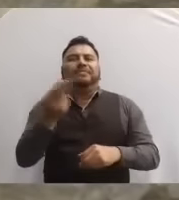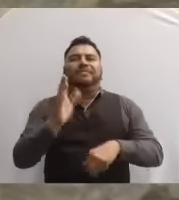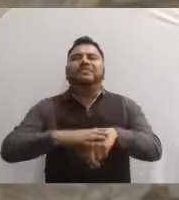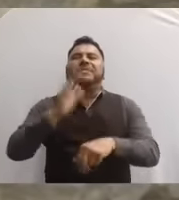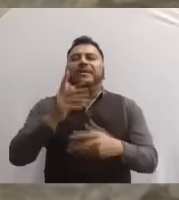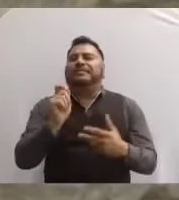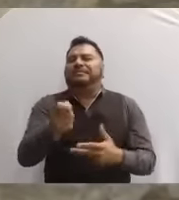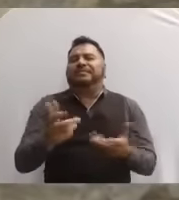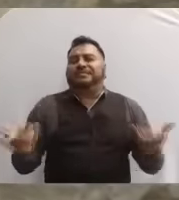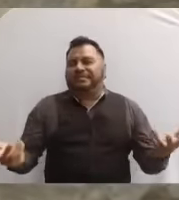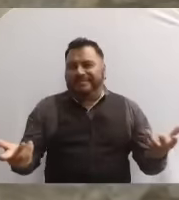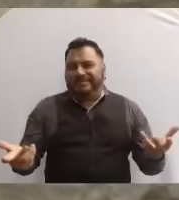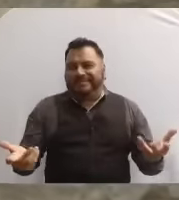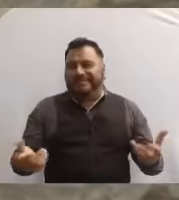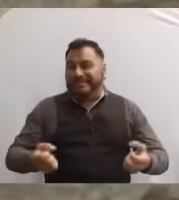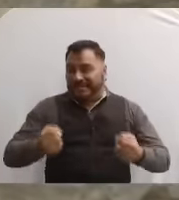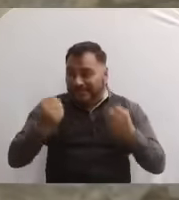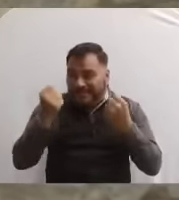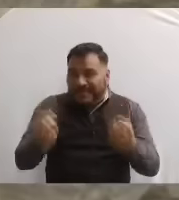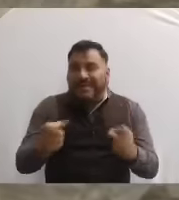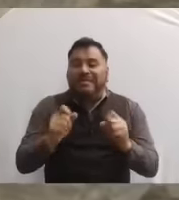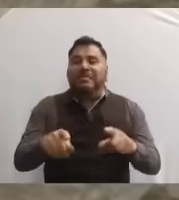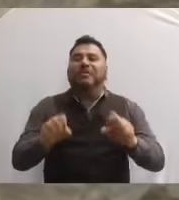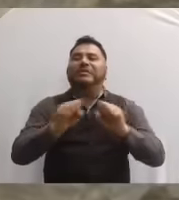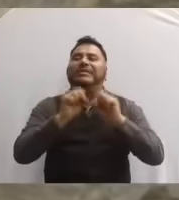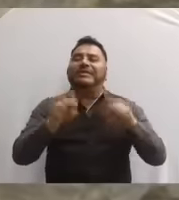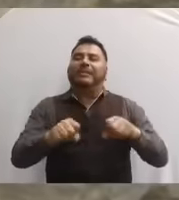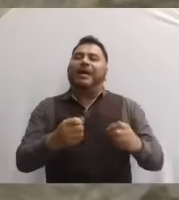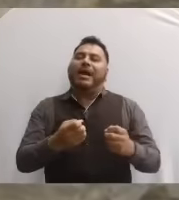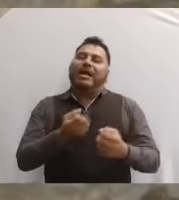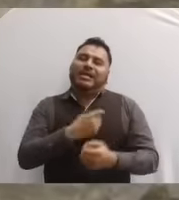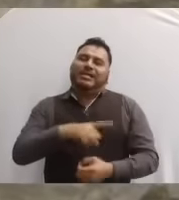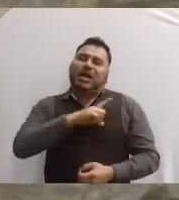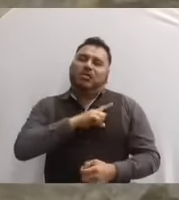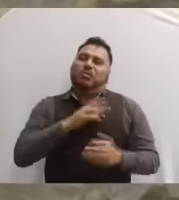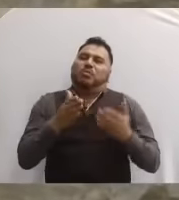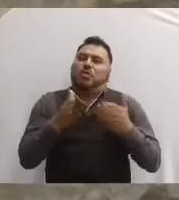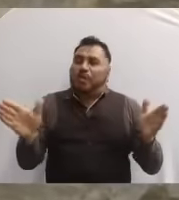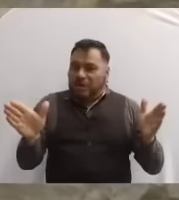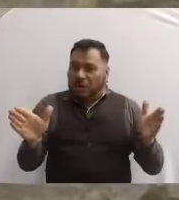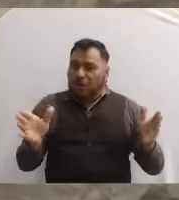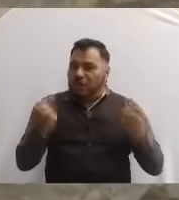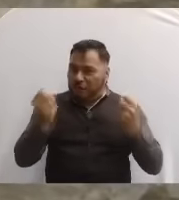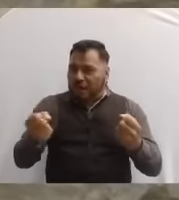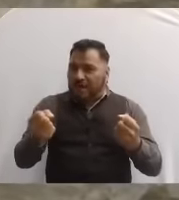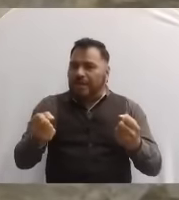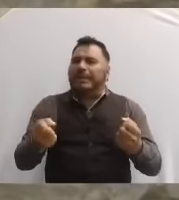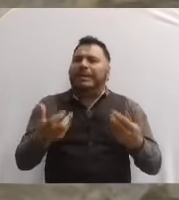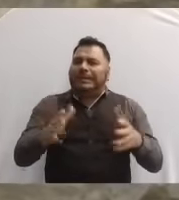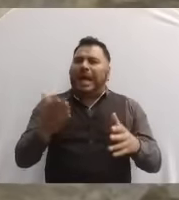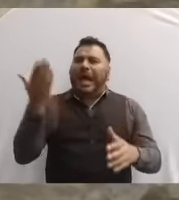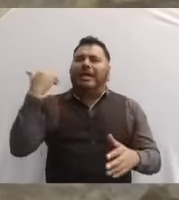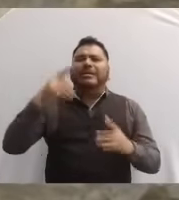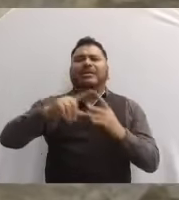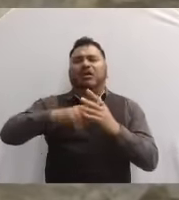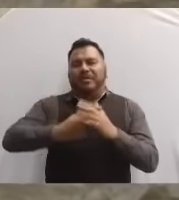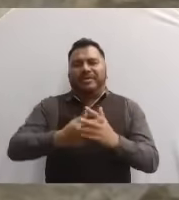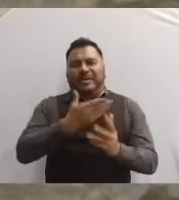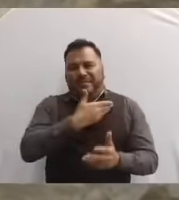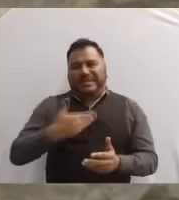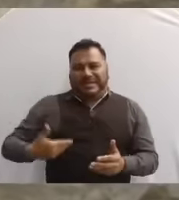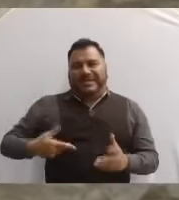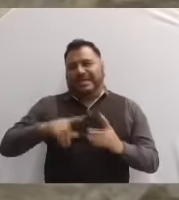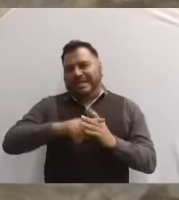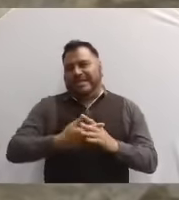necesitamos? Fortalecer el sistema de salud público. Ya inició el